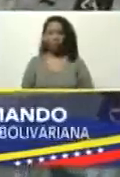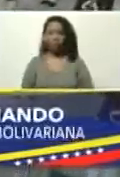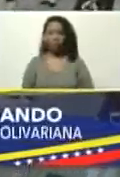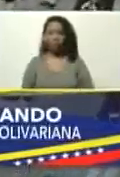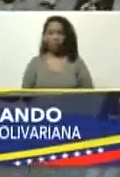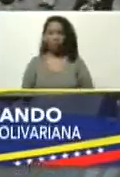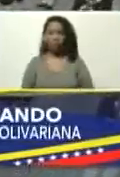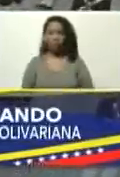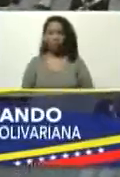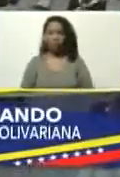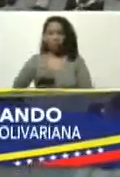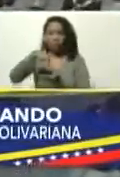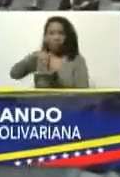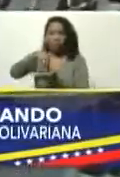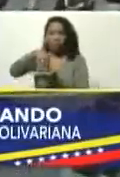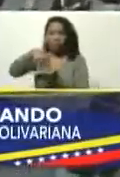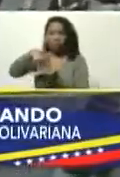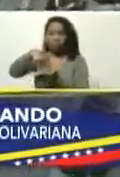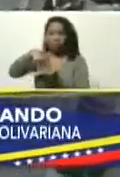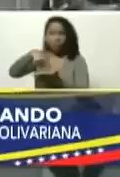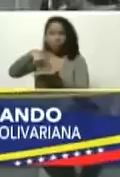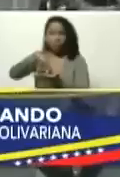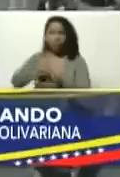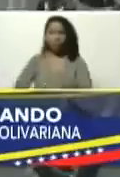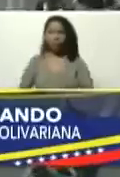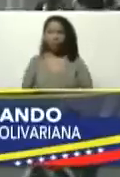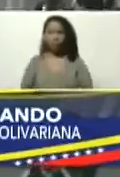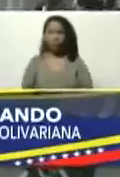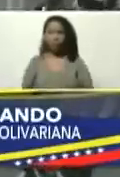Adistre. Zum.